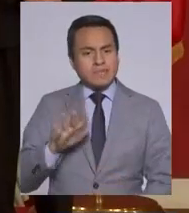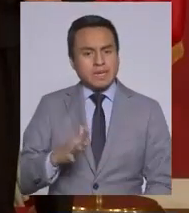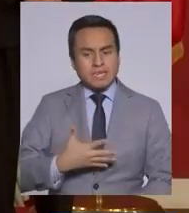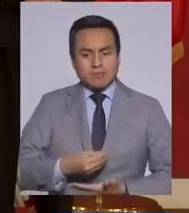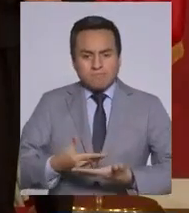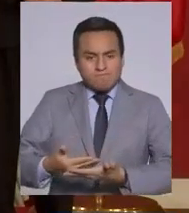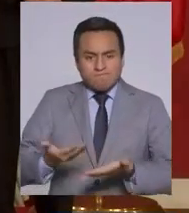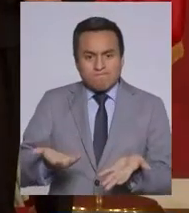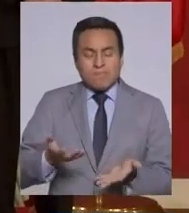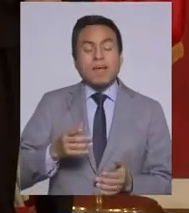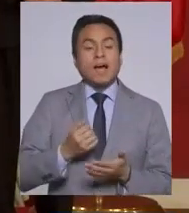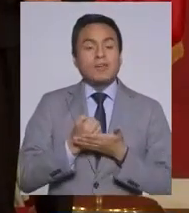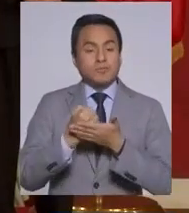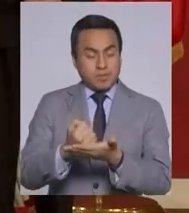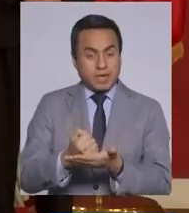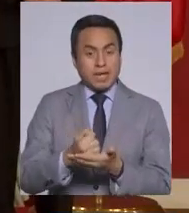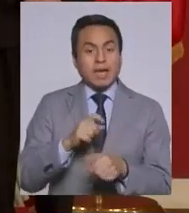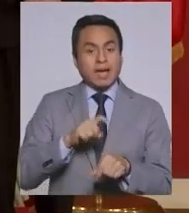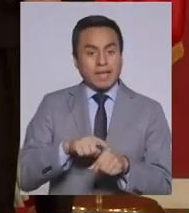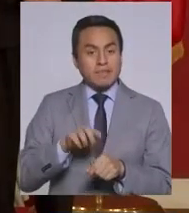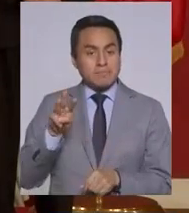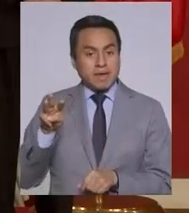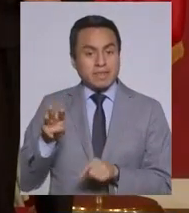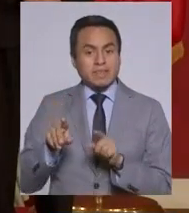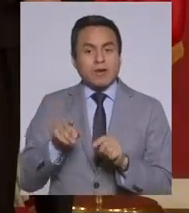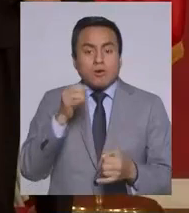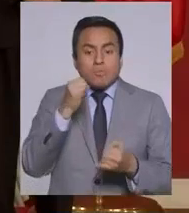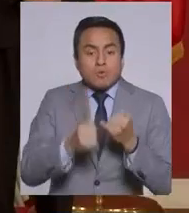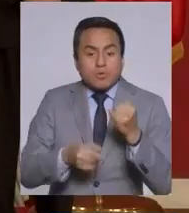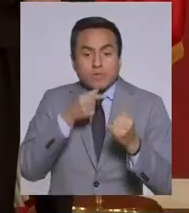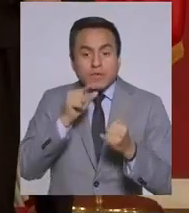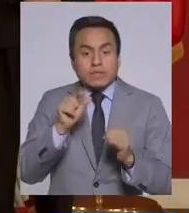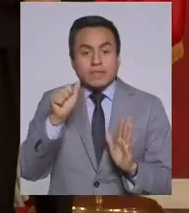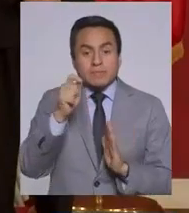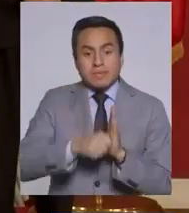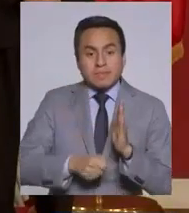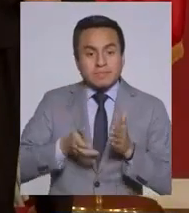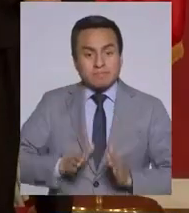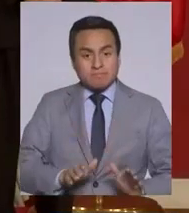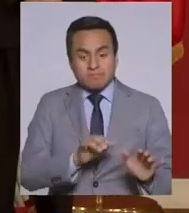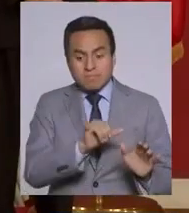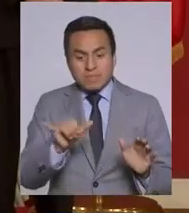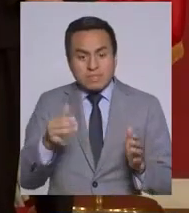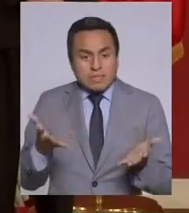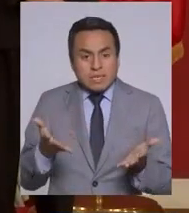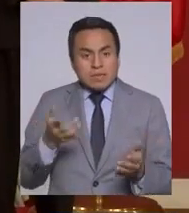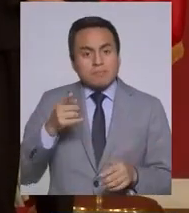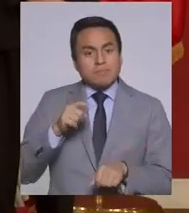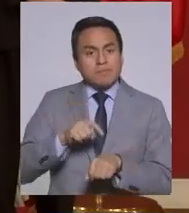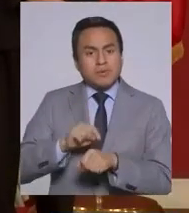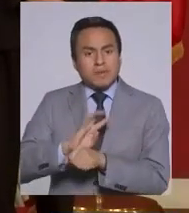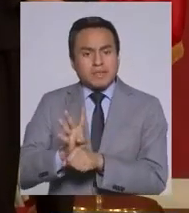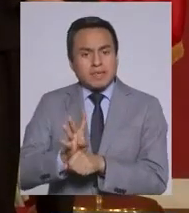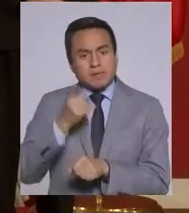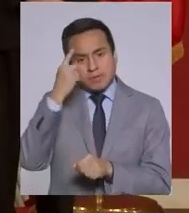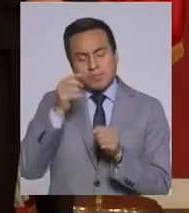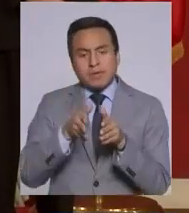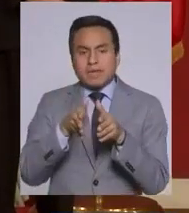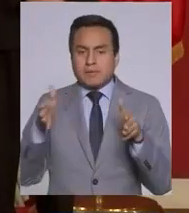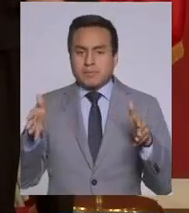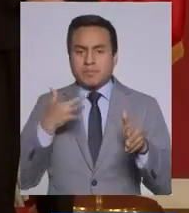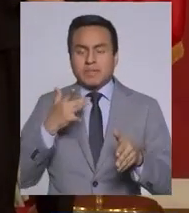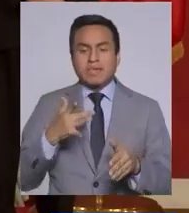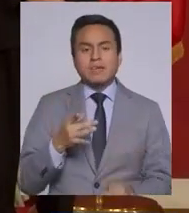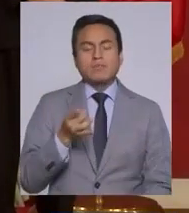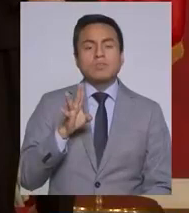proyecto ayuda a las madres que están en periodo postnatal o que se les venza el postnatal durante este periodo de emergencia, pero es mucho más amplio, porque